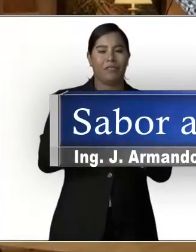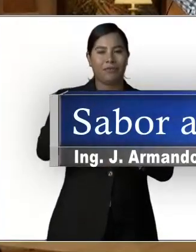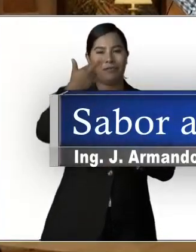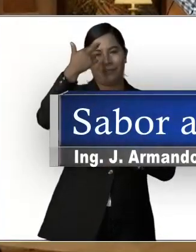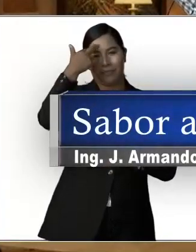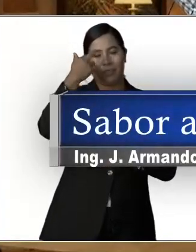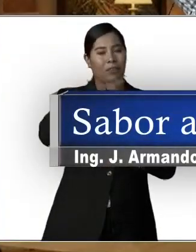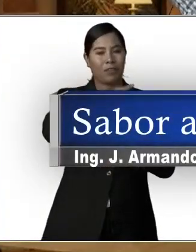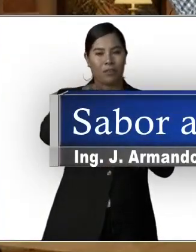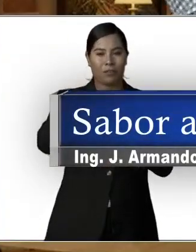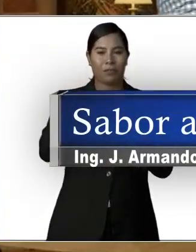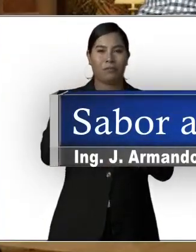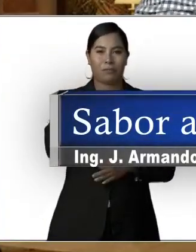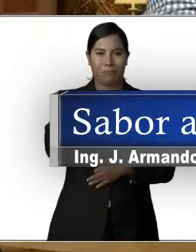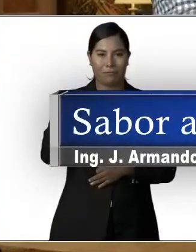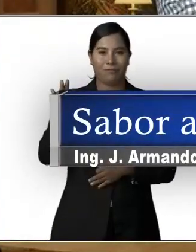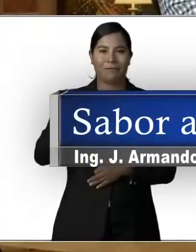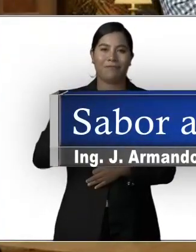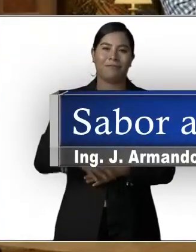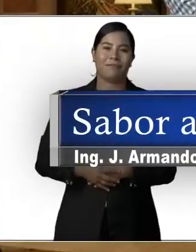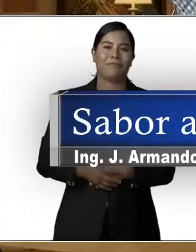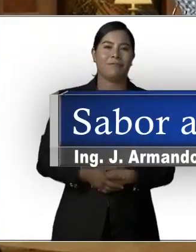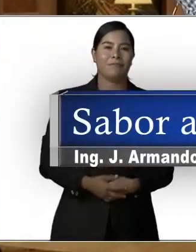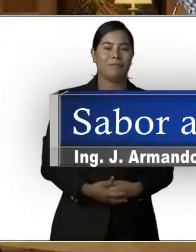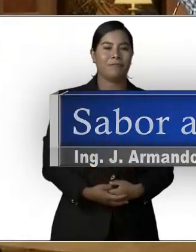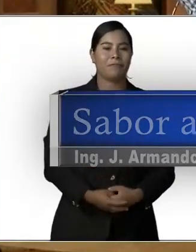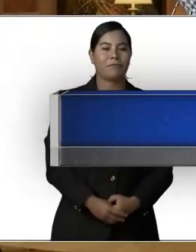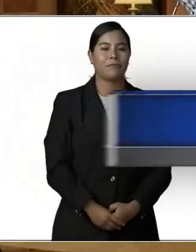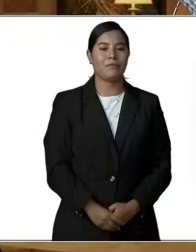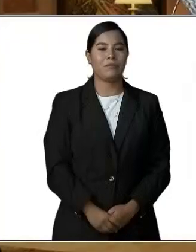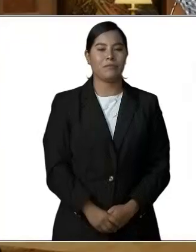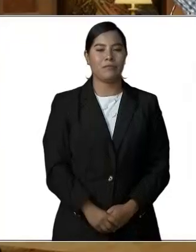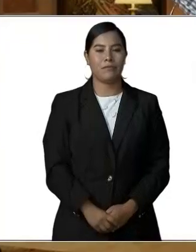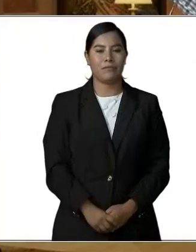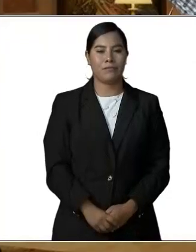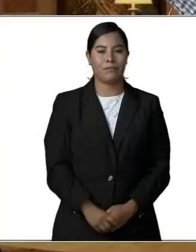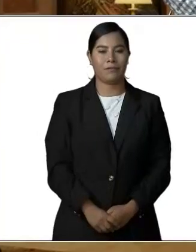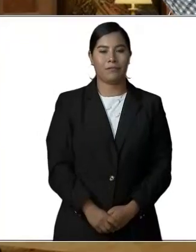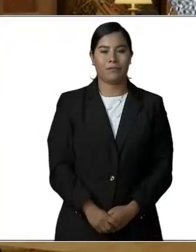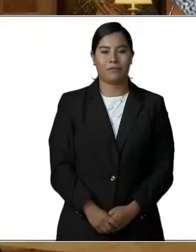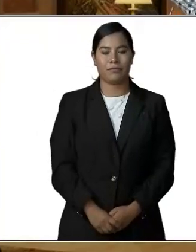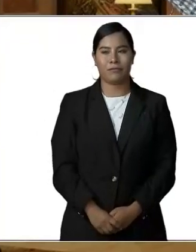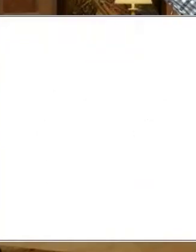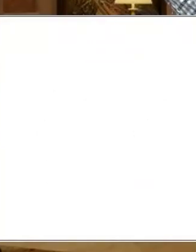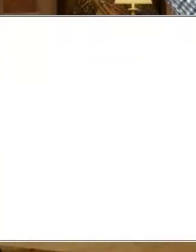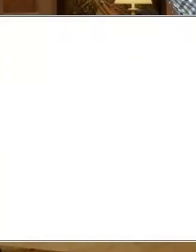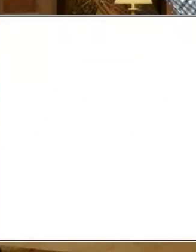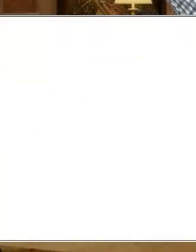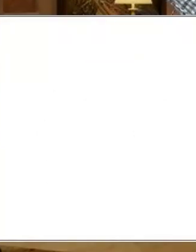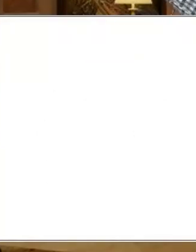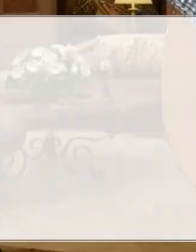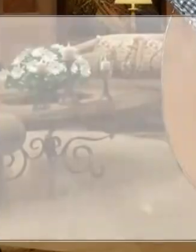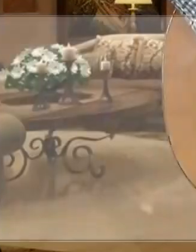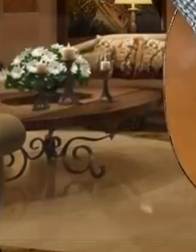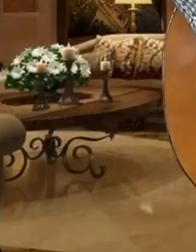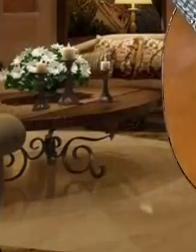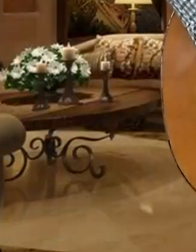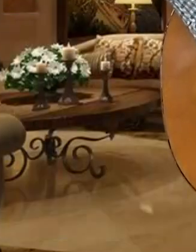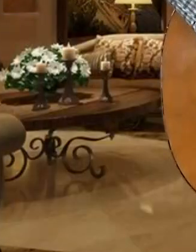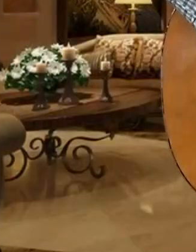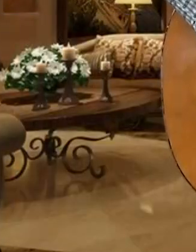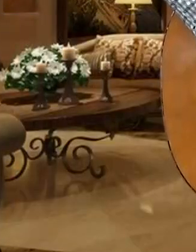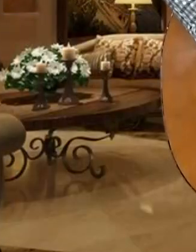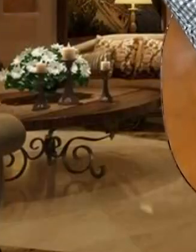a este concurso. Adelante. Gracias. Tanto tiempo disfrutamos de